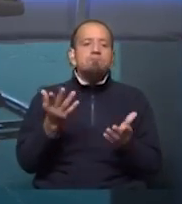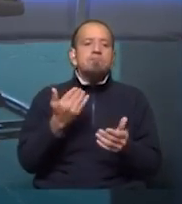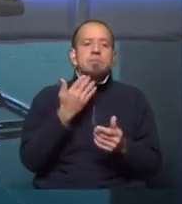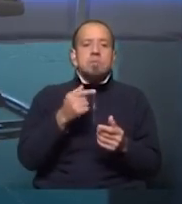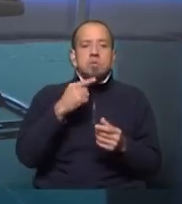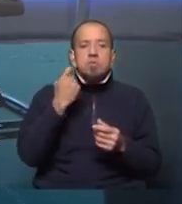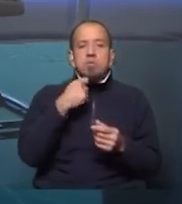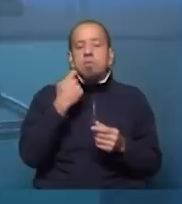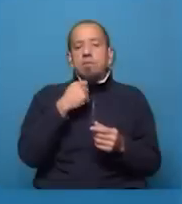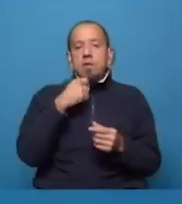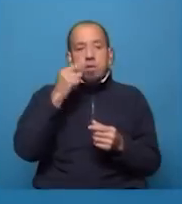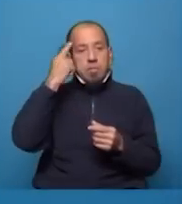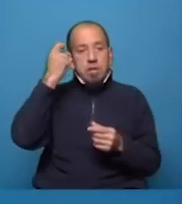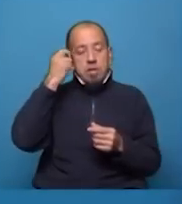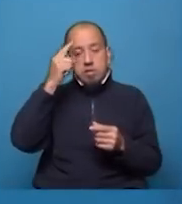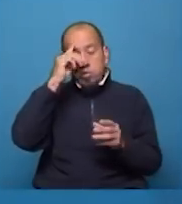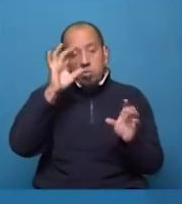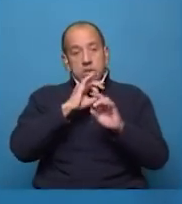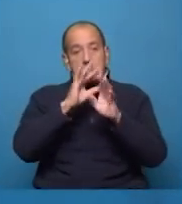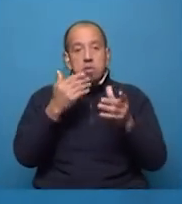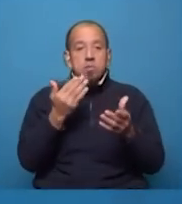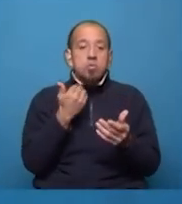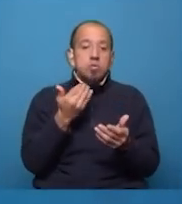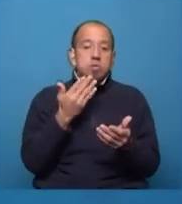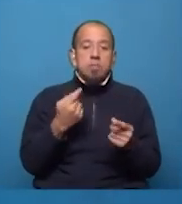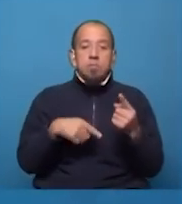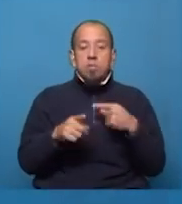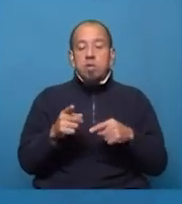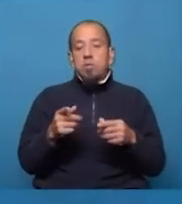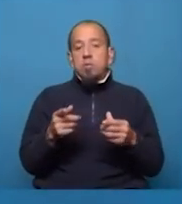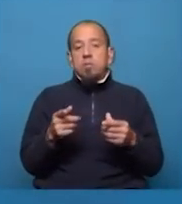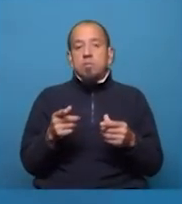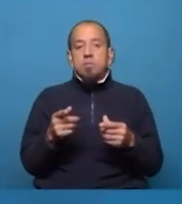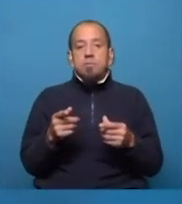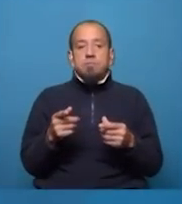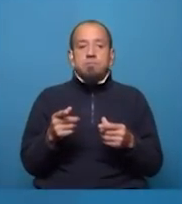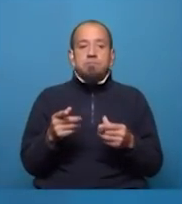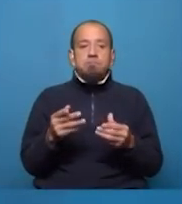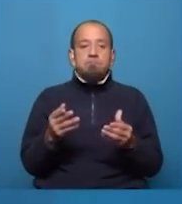cabeza o falta experiencia pero el asunto es